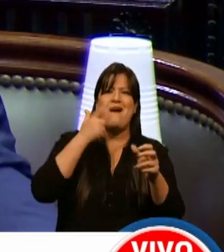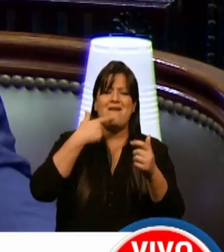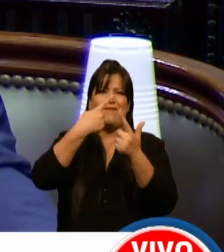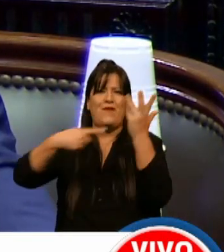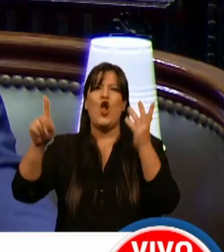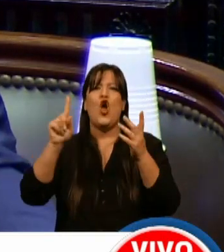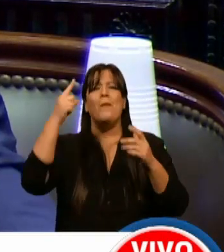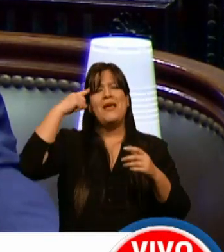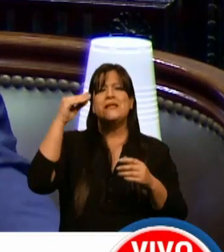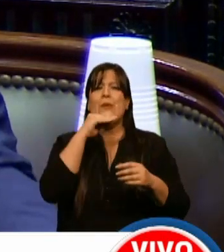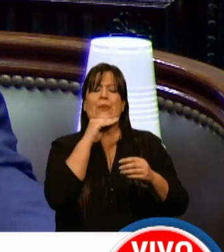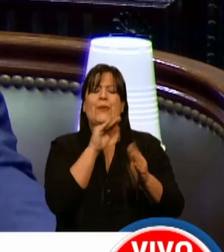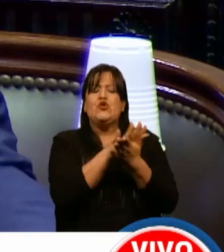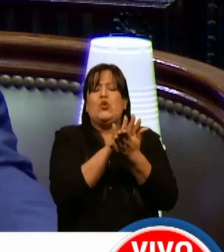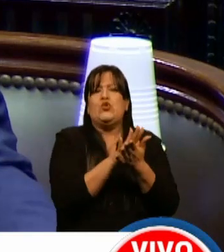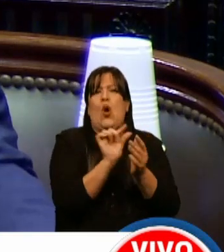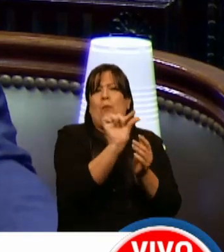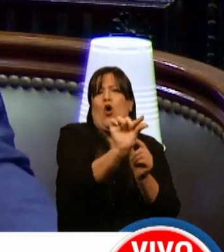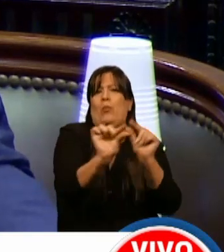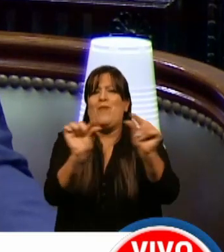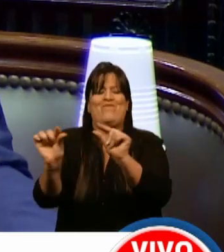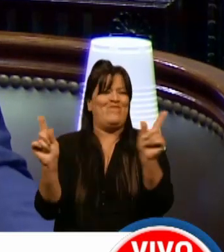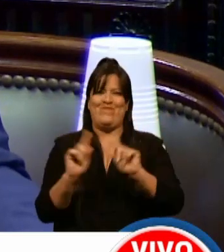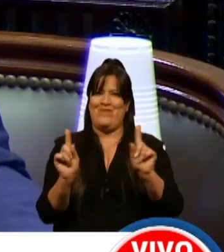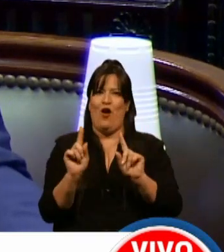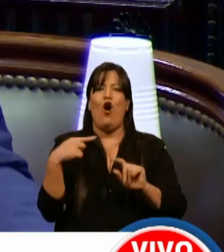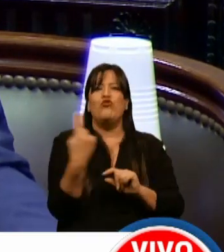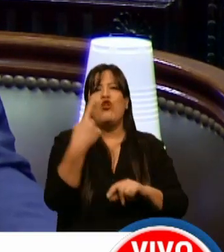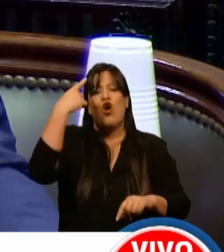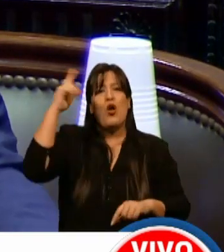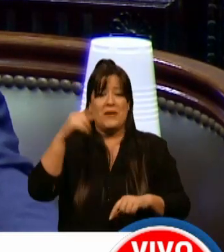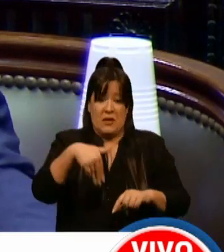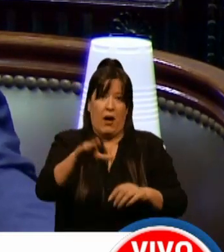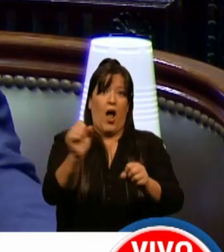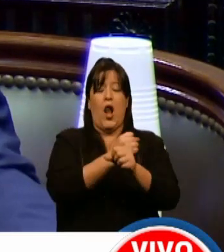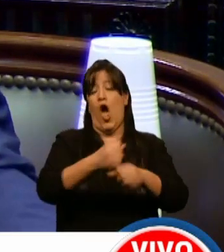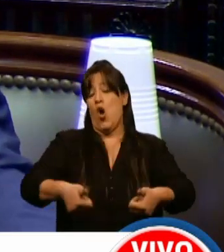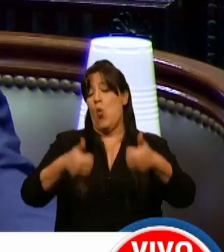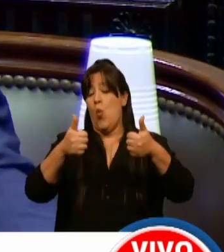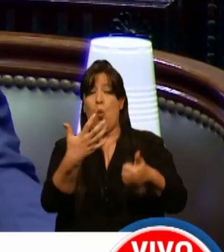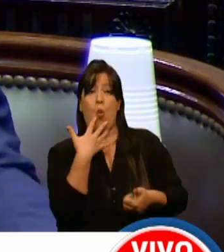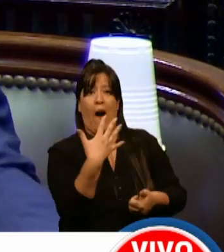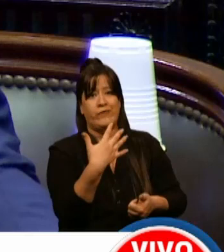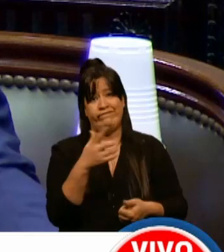que en parches. No nos creamos que estamos por sancionar la gran ley.